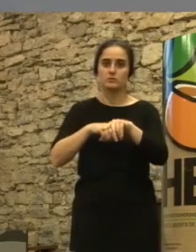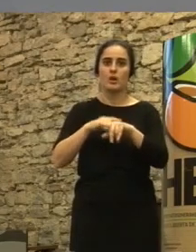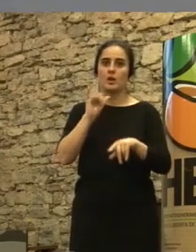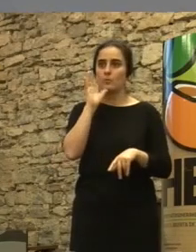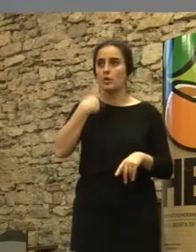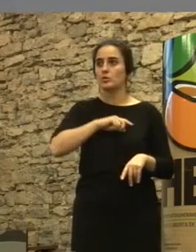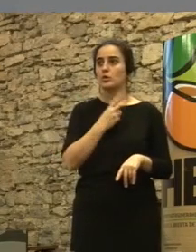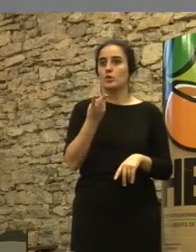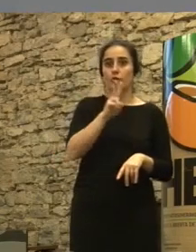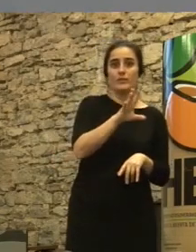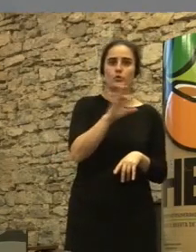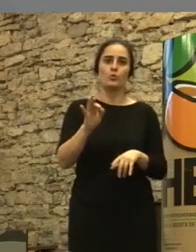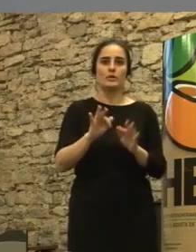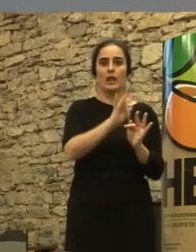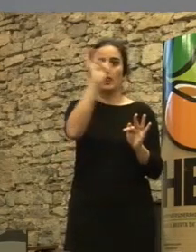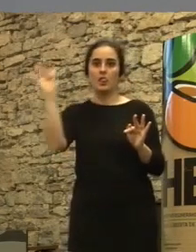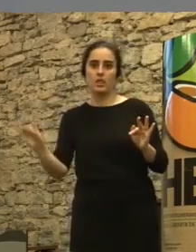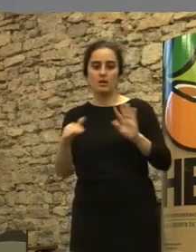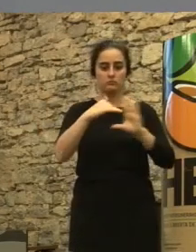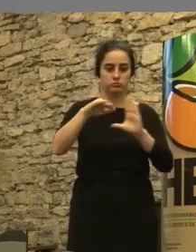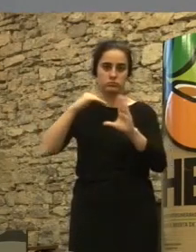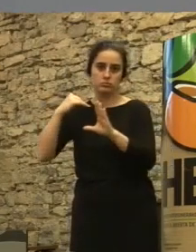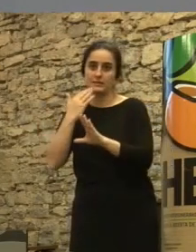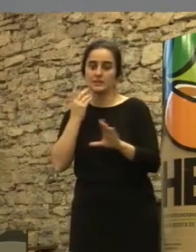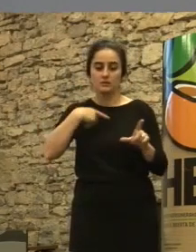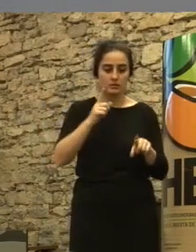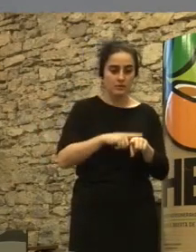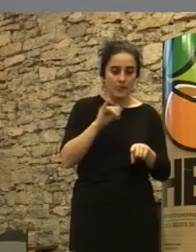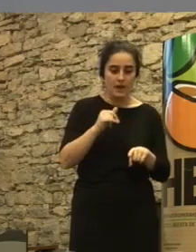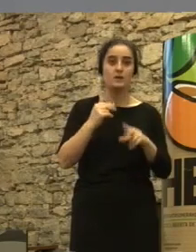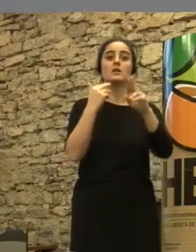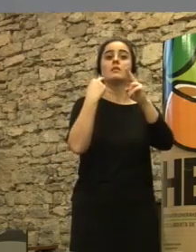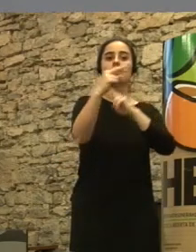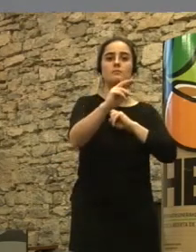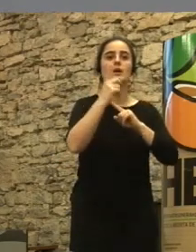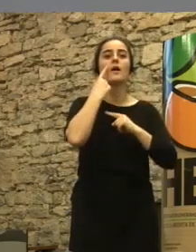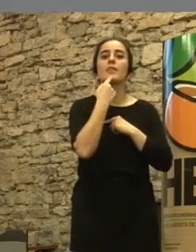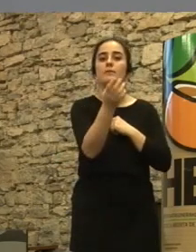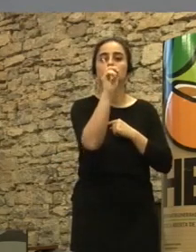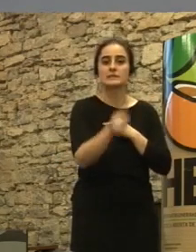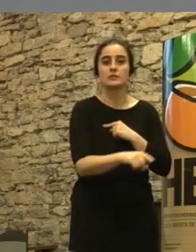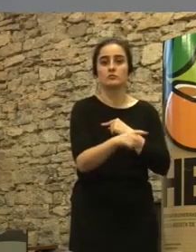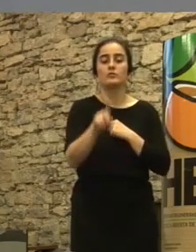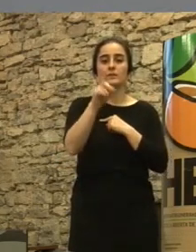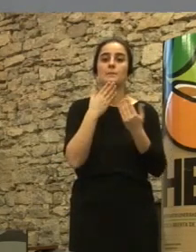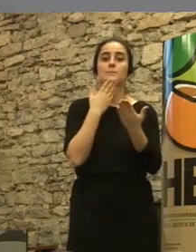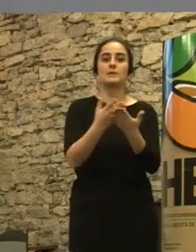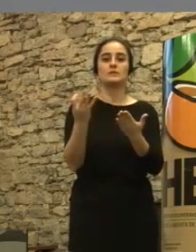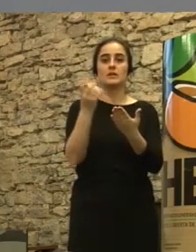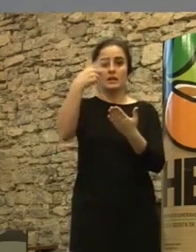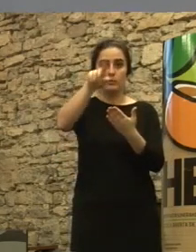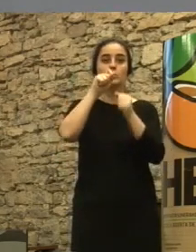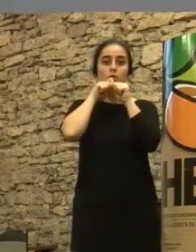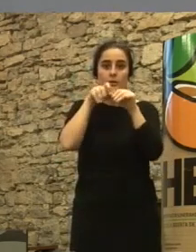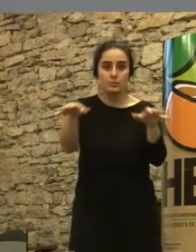recibimos como 250 mensajes al día, o sea, imaginaros. Sí, vemos qué tal, te lo devolvemos y te lo decimos y tal, y después también os pedimos otra cosa que os pedimos es que lo difundáis